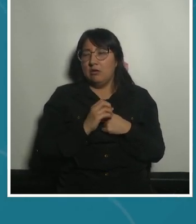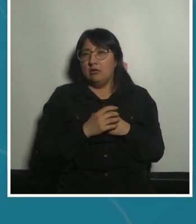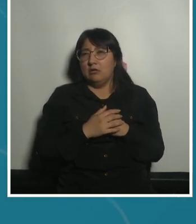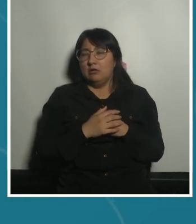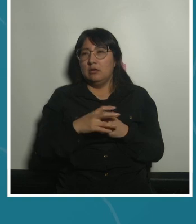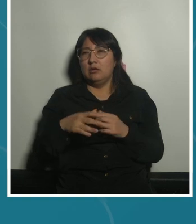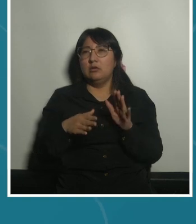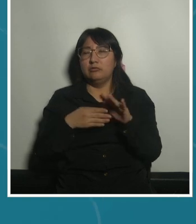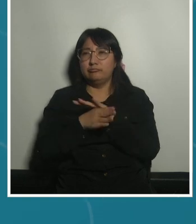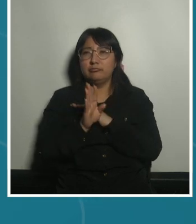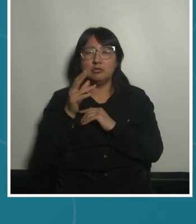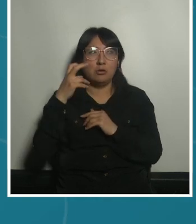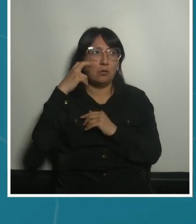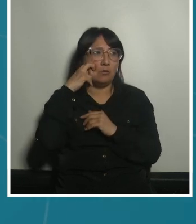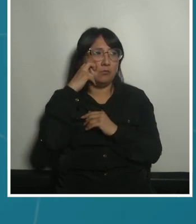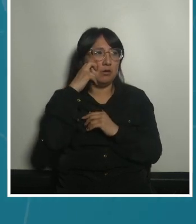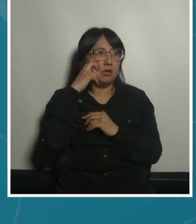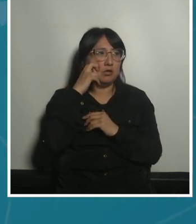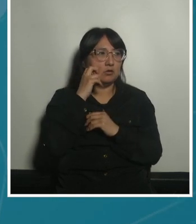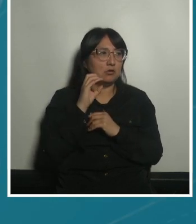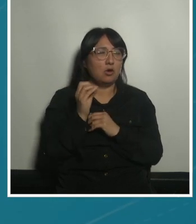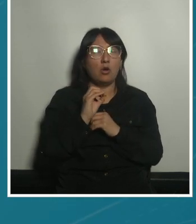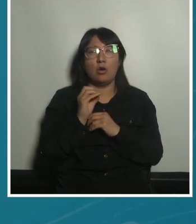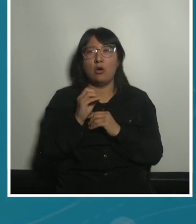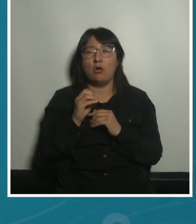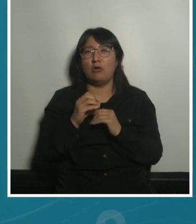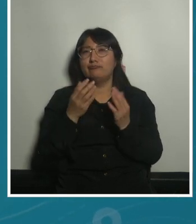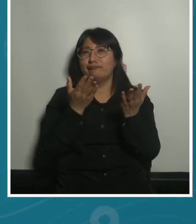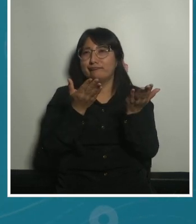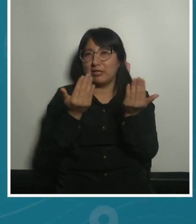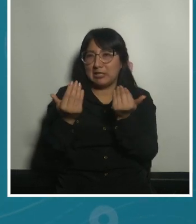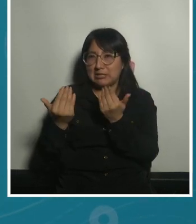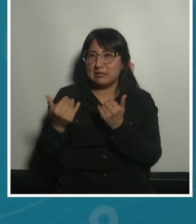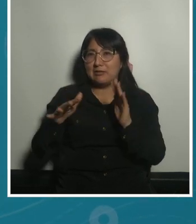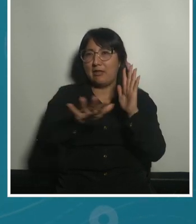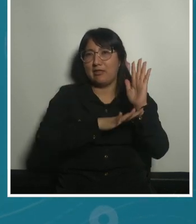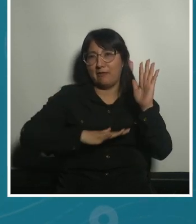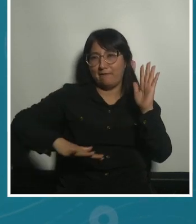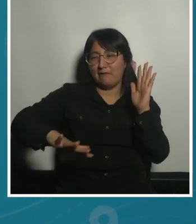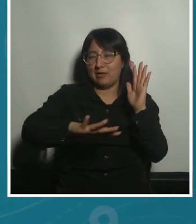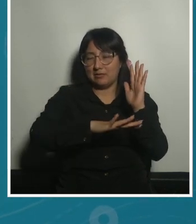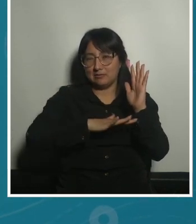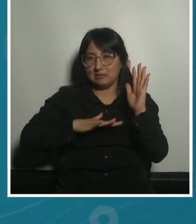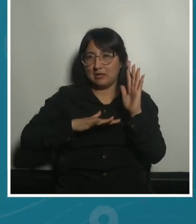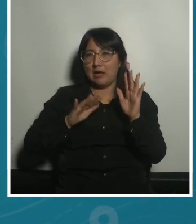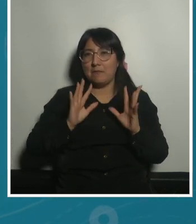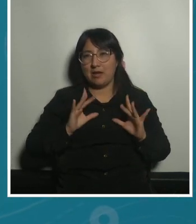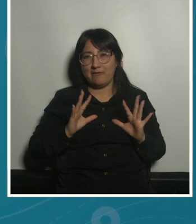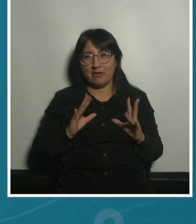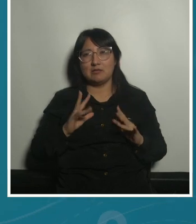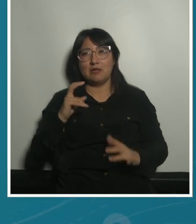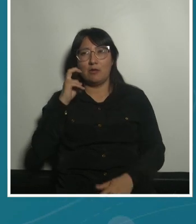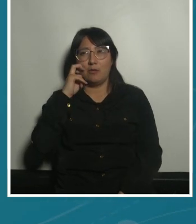lo que Manfred Machneff llama, ¿cierto?, necesidades básicas para la felicidad humana,